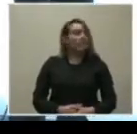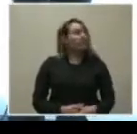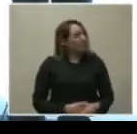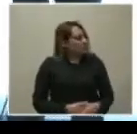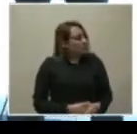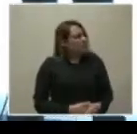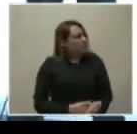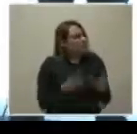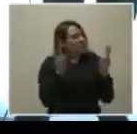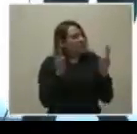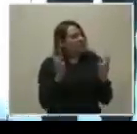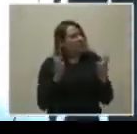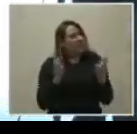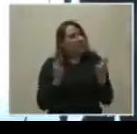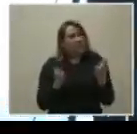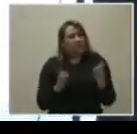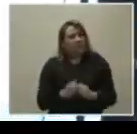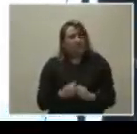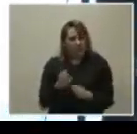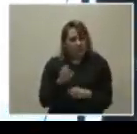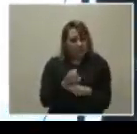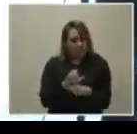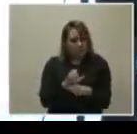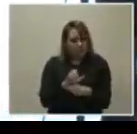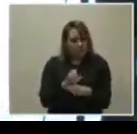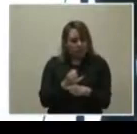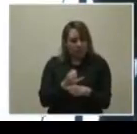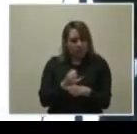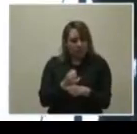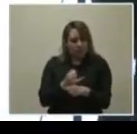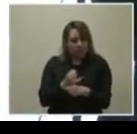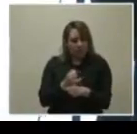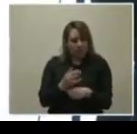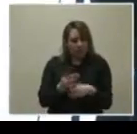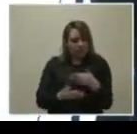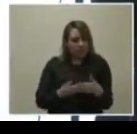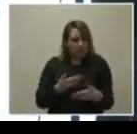En el tema este de la investigación,